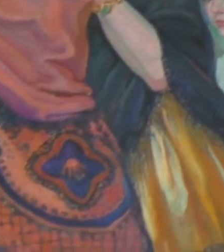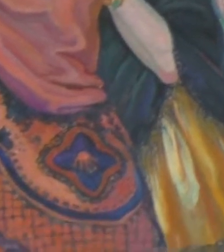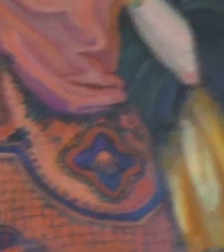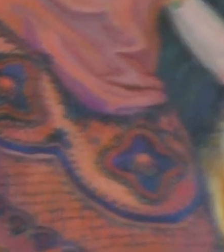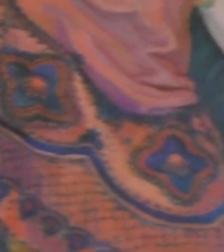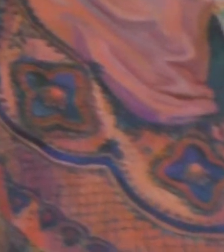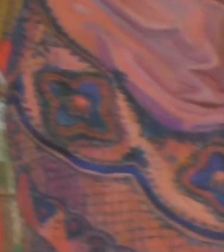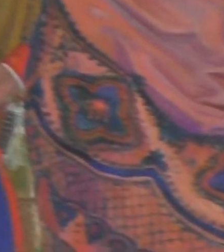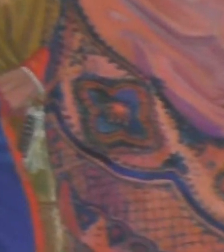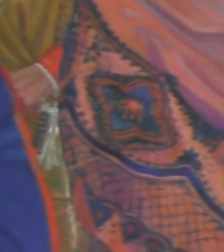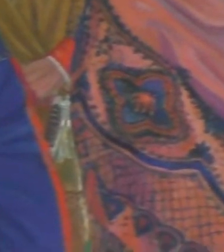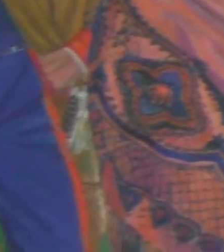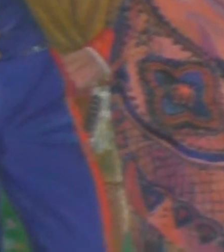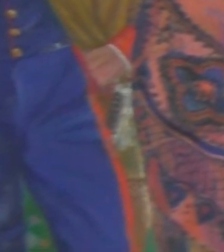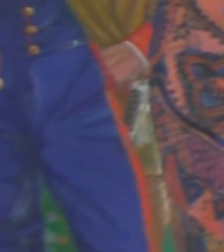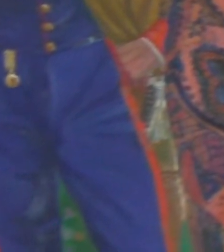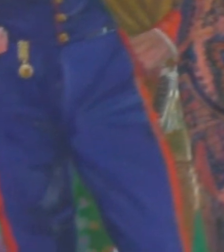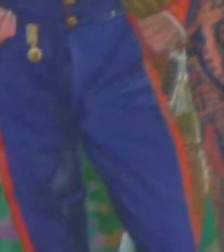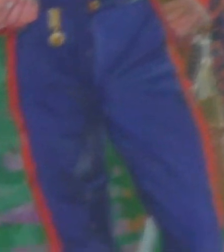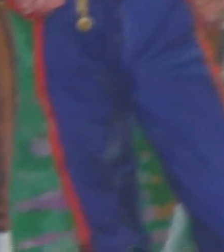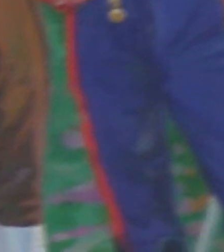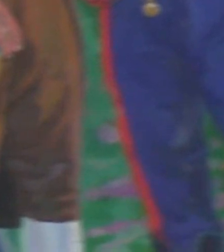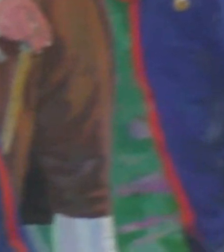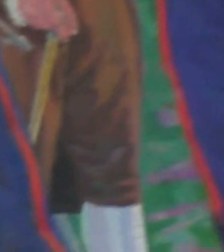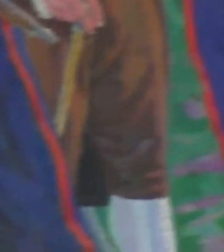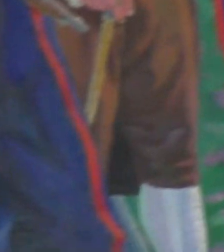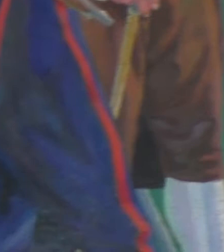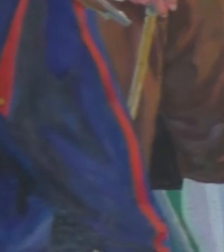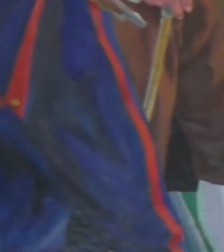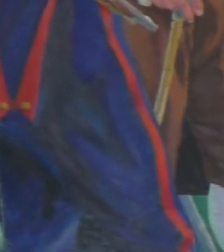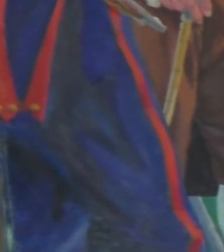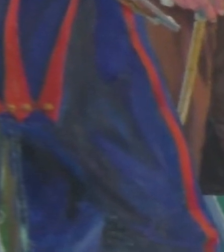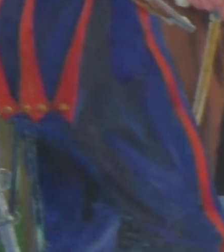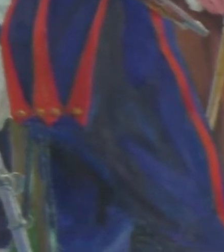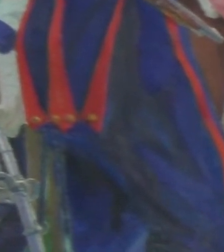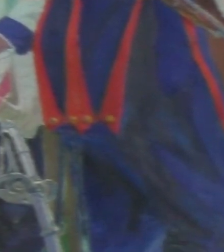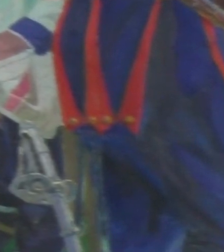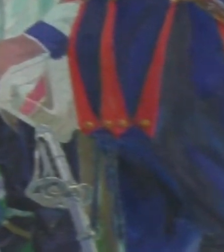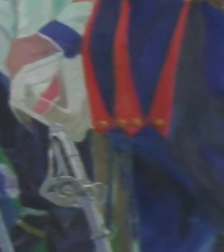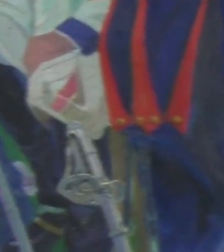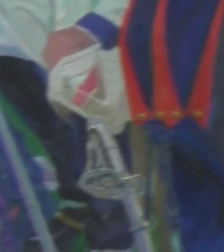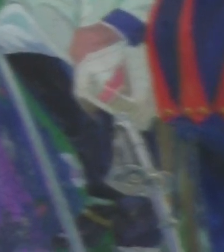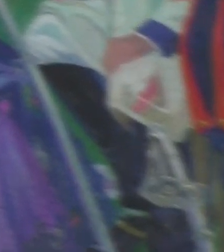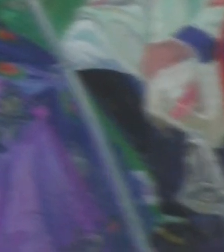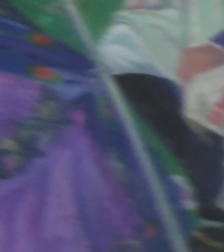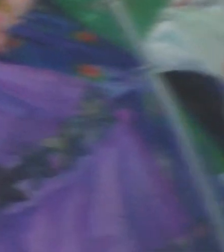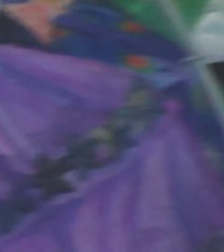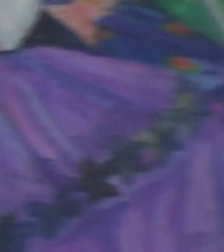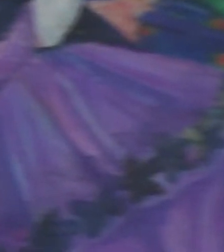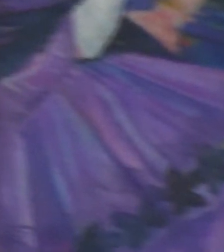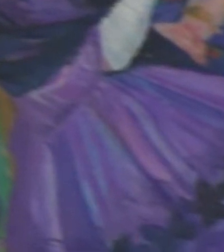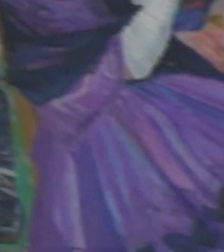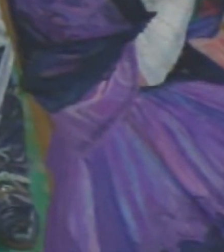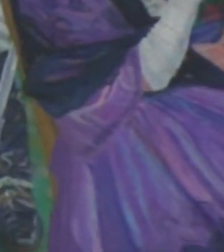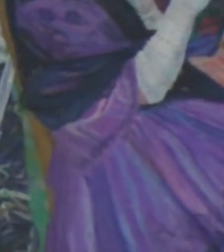especialmente como una virtud el alcance de esta nueva normativa el mismo es amplio ya que no sólo ya que no sólo